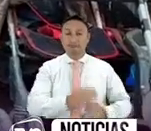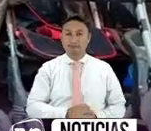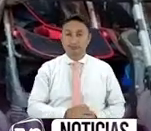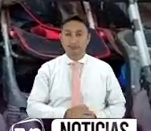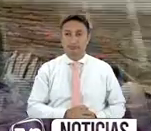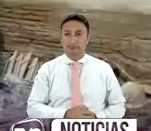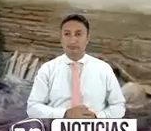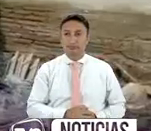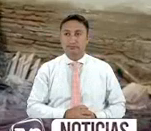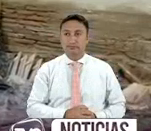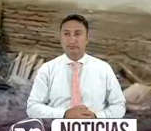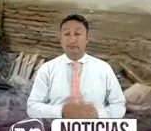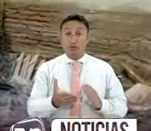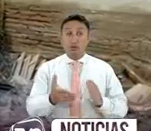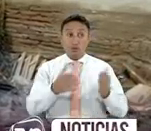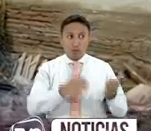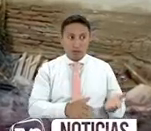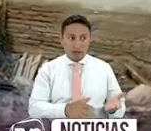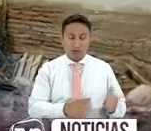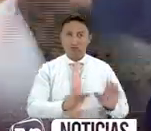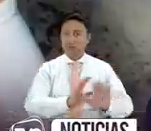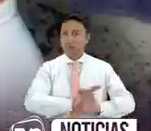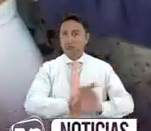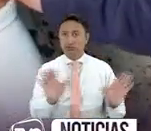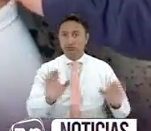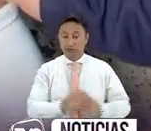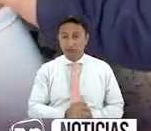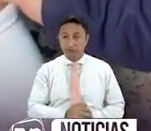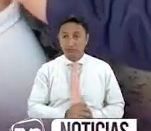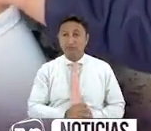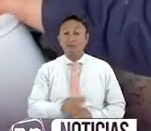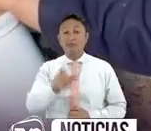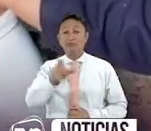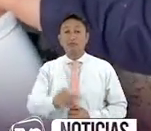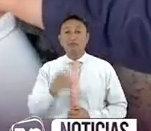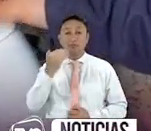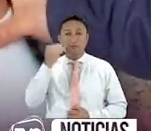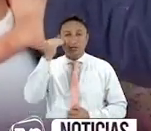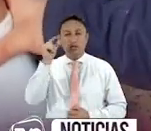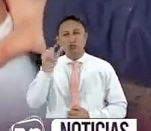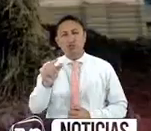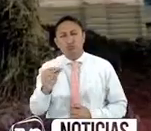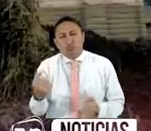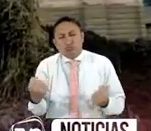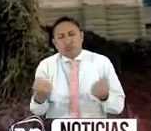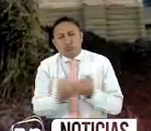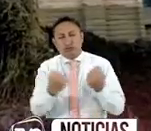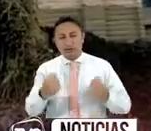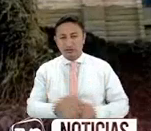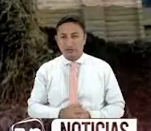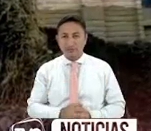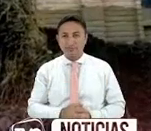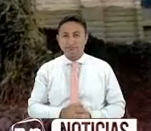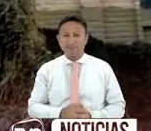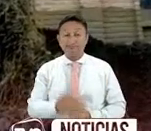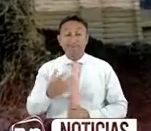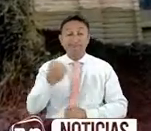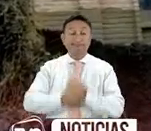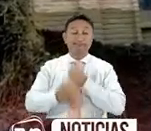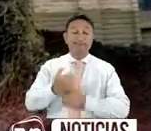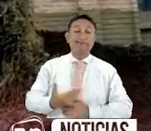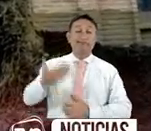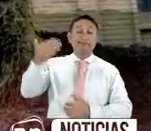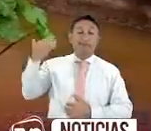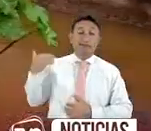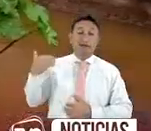milagrosamente no hubo víctimas mortales a más de una adulta mayor con leves heridas las secuelas de años anteriores por las